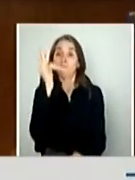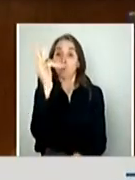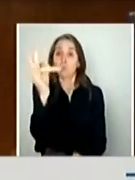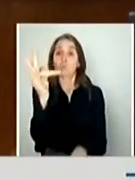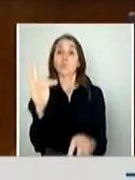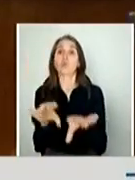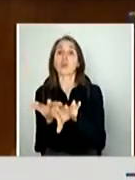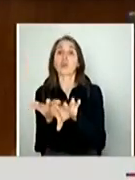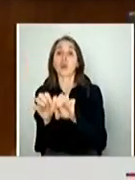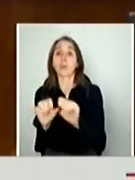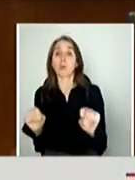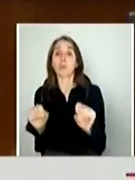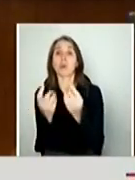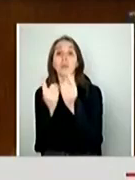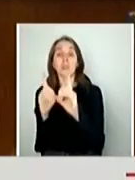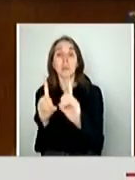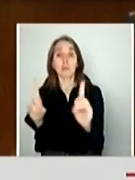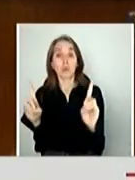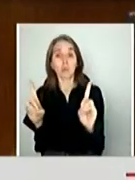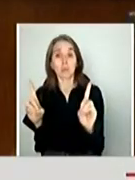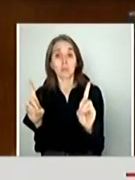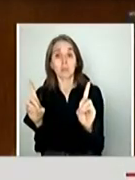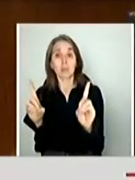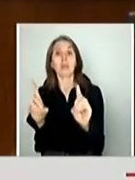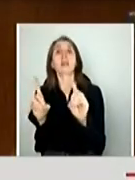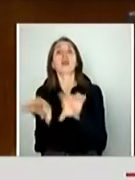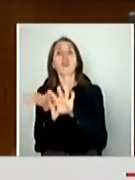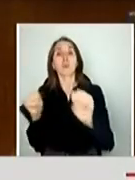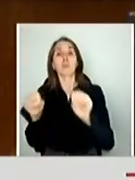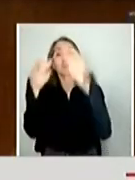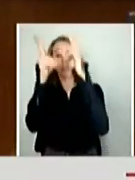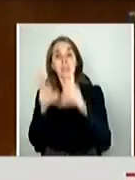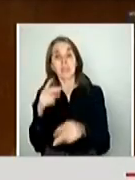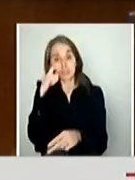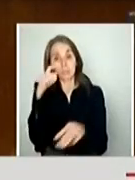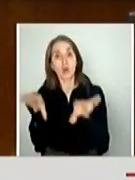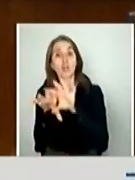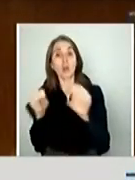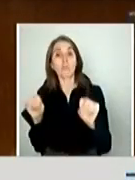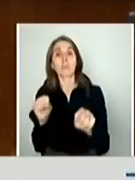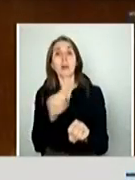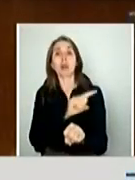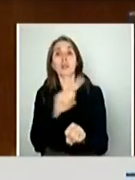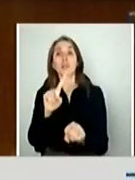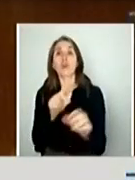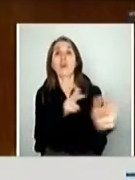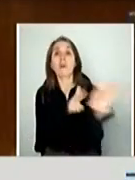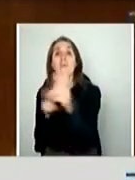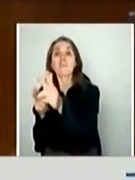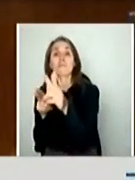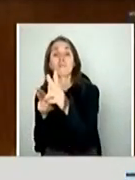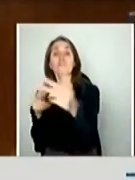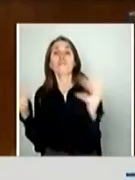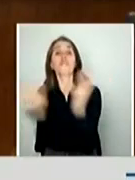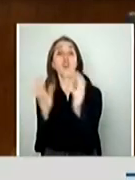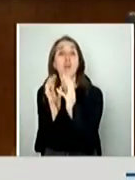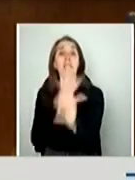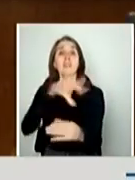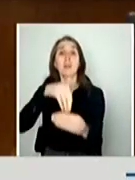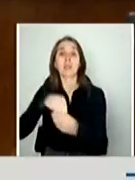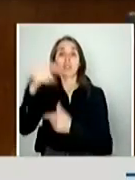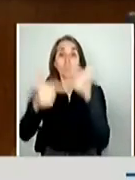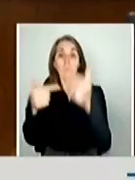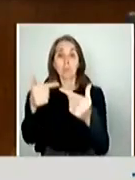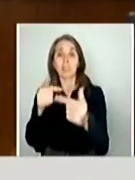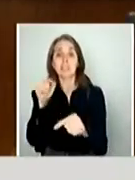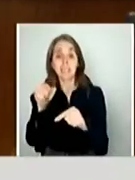de la constitucionalidad, hizo que en su momento la Democracia Cristiana fuera oposición al gobierno de Salvador Allende cuando el